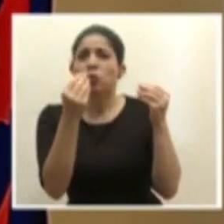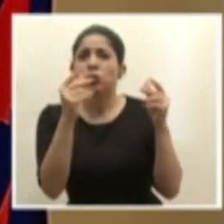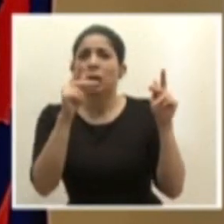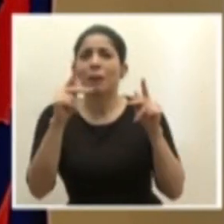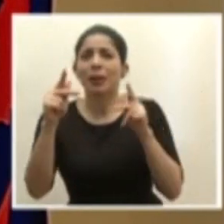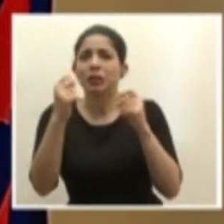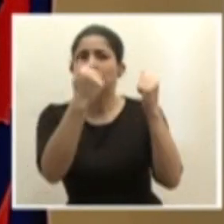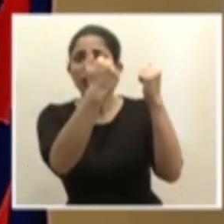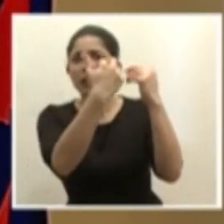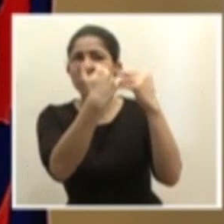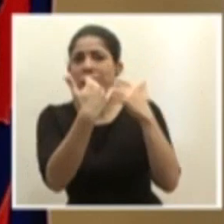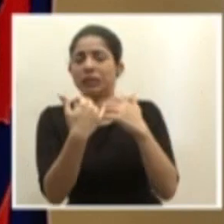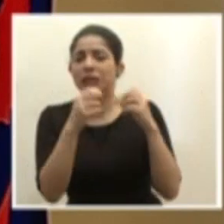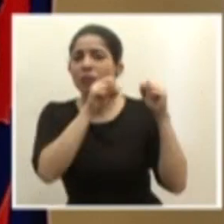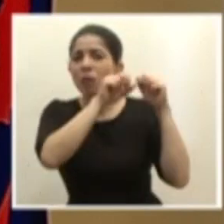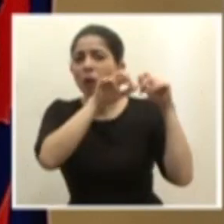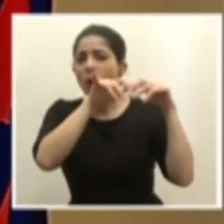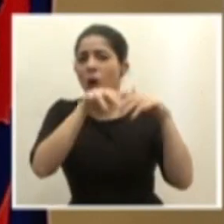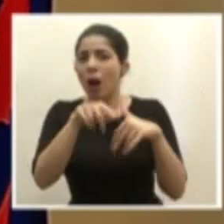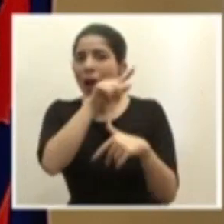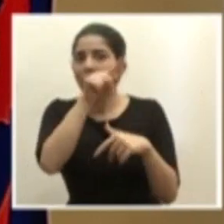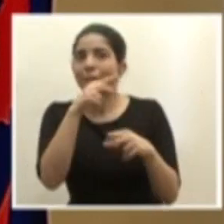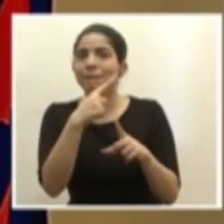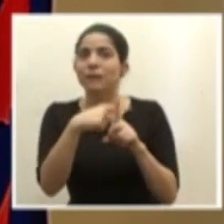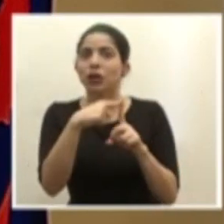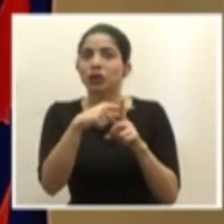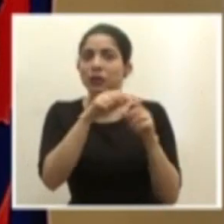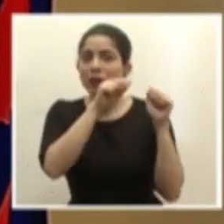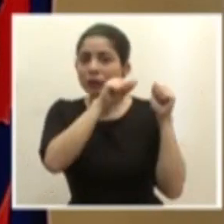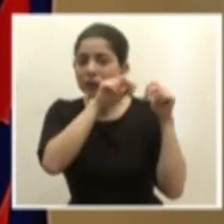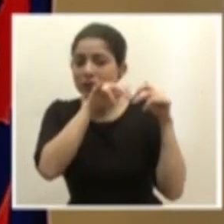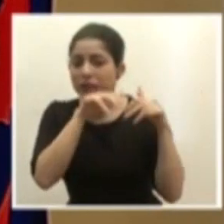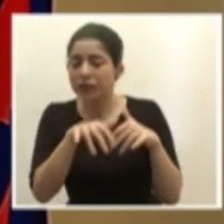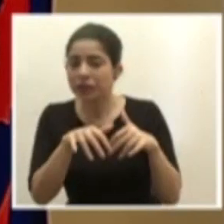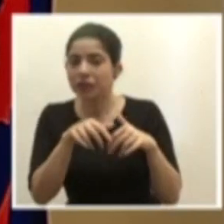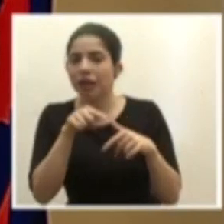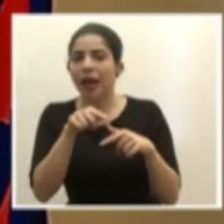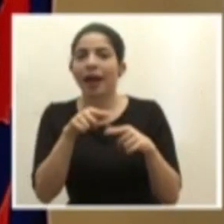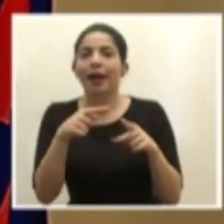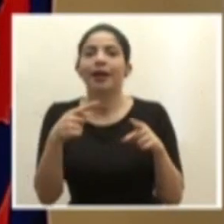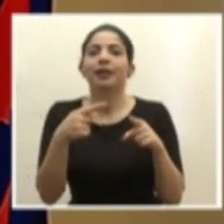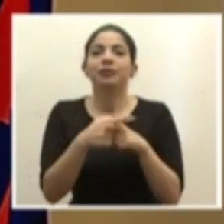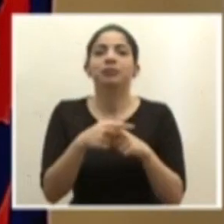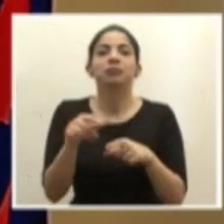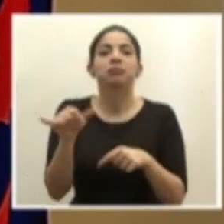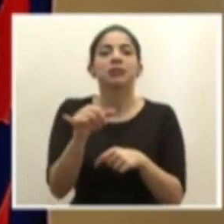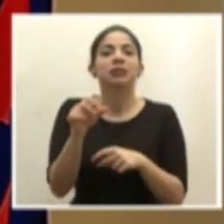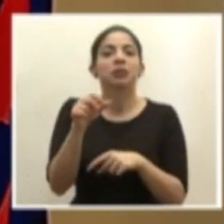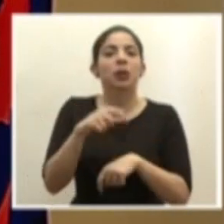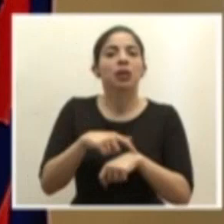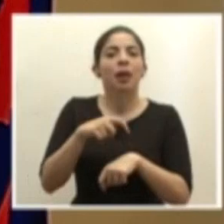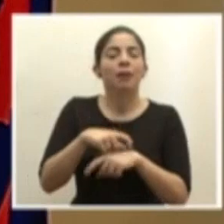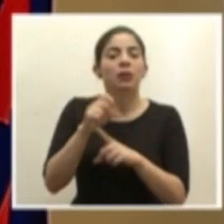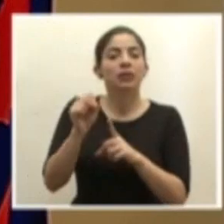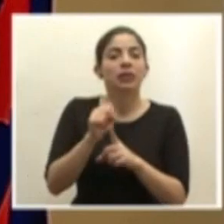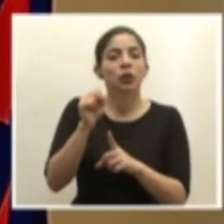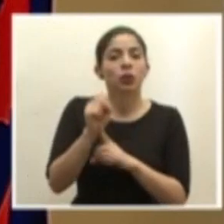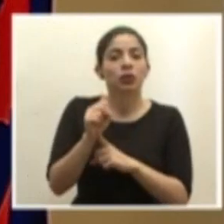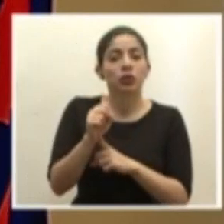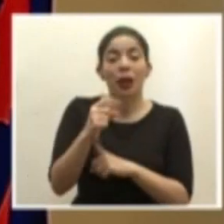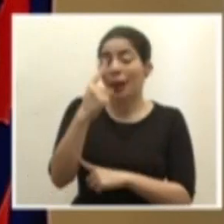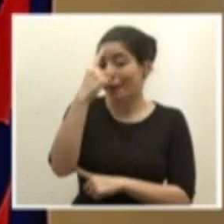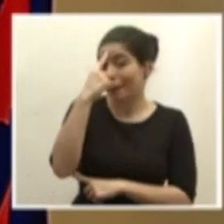de migrantes que han venido positivos. Esto ha coincidido con una serie de situaciones donde el